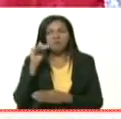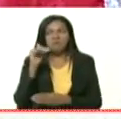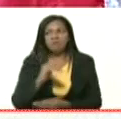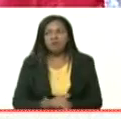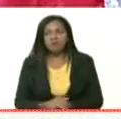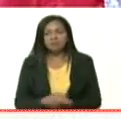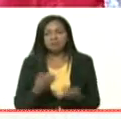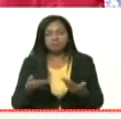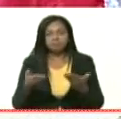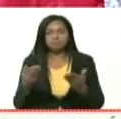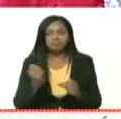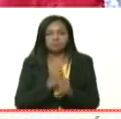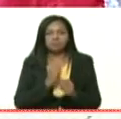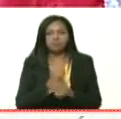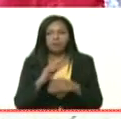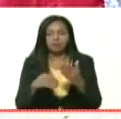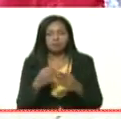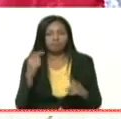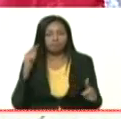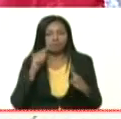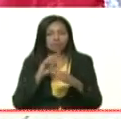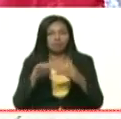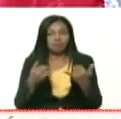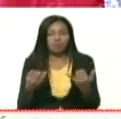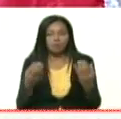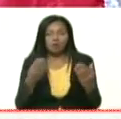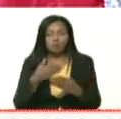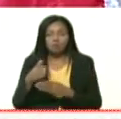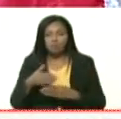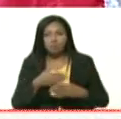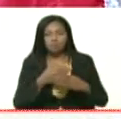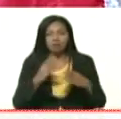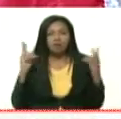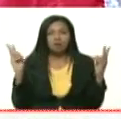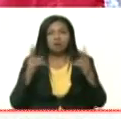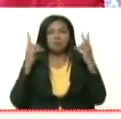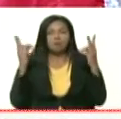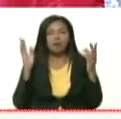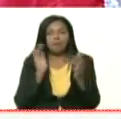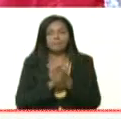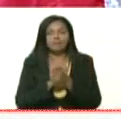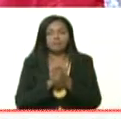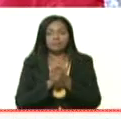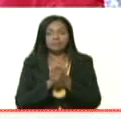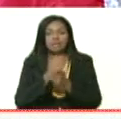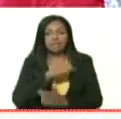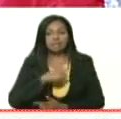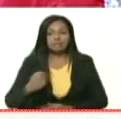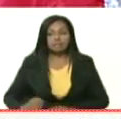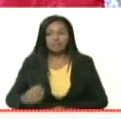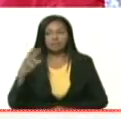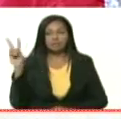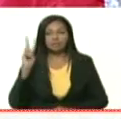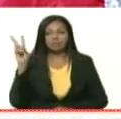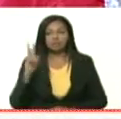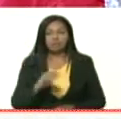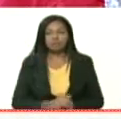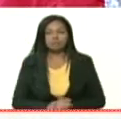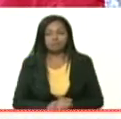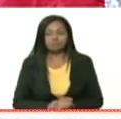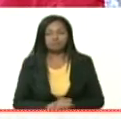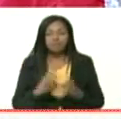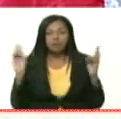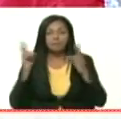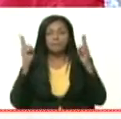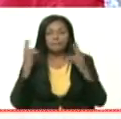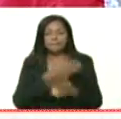nos depara el trabajo y el destino común. ¡Que viva la amistad entre China y Venezuela! ¡Que viva